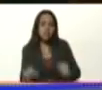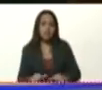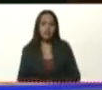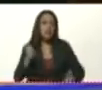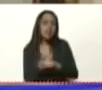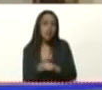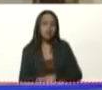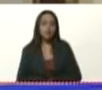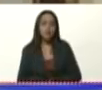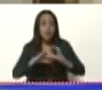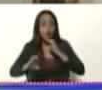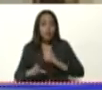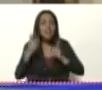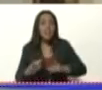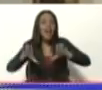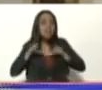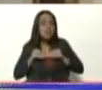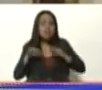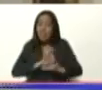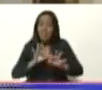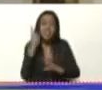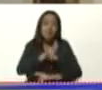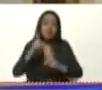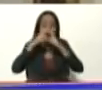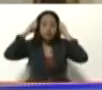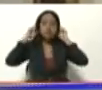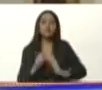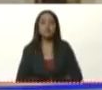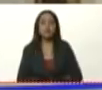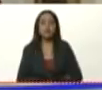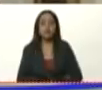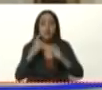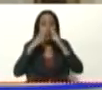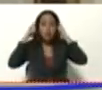Aquí tengo la Constitución, oído, atención.